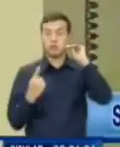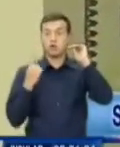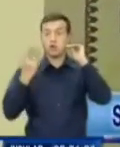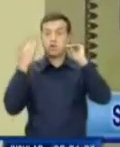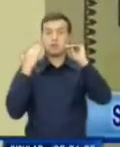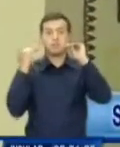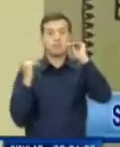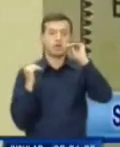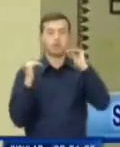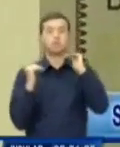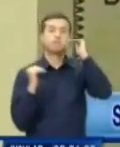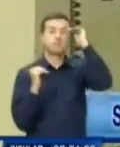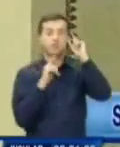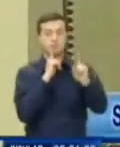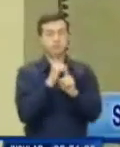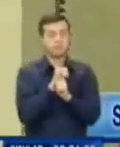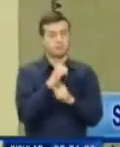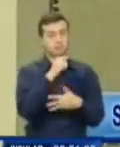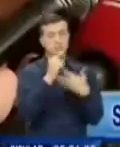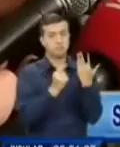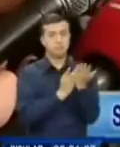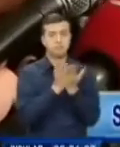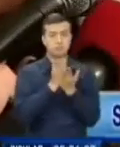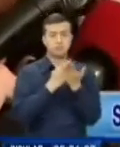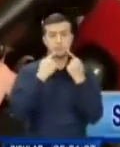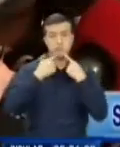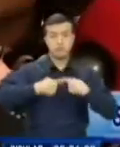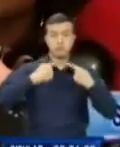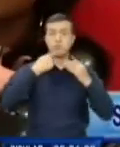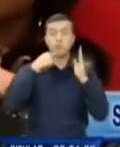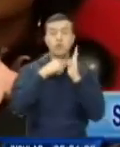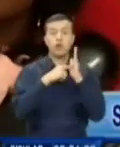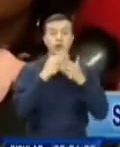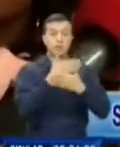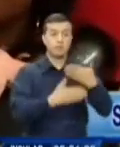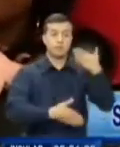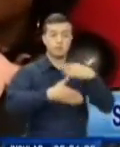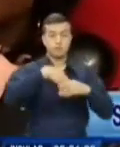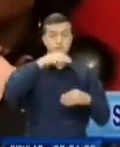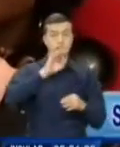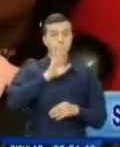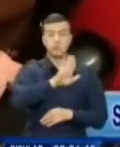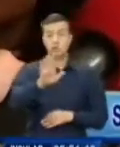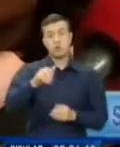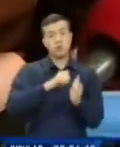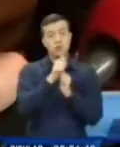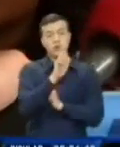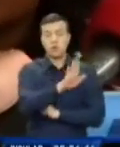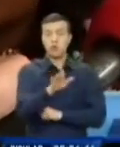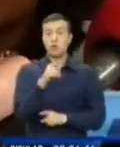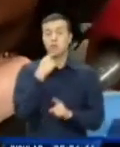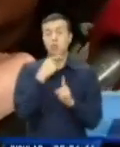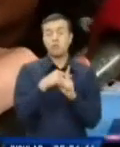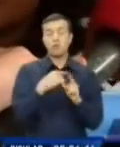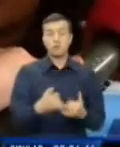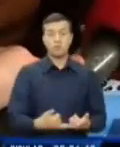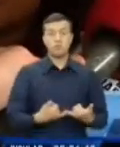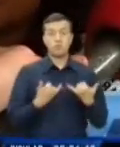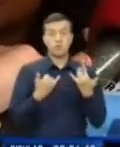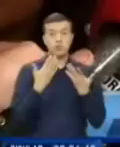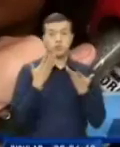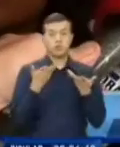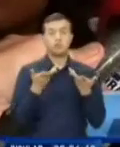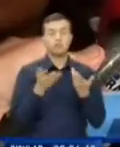el incremento de determinados servicios bancarios, como por ejemplo el de la entrega física de los estados de cuenta. Va dependiendo de cada servicio. Por ejemplo, el que le